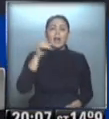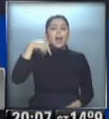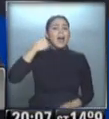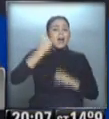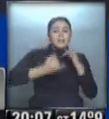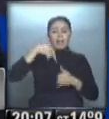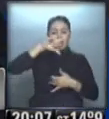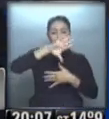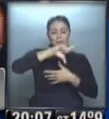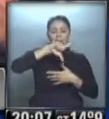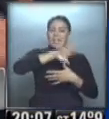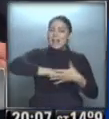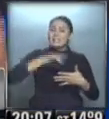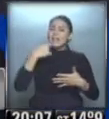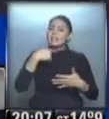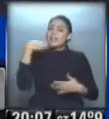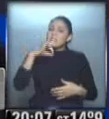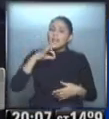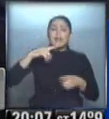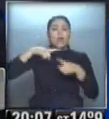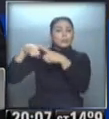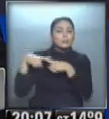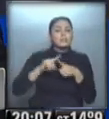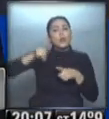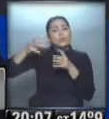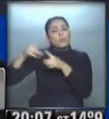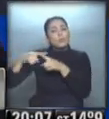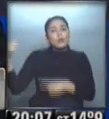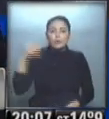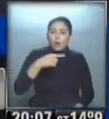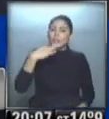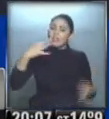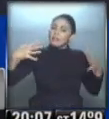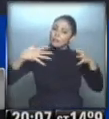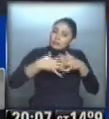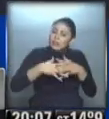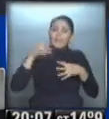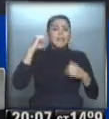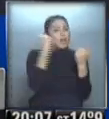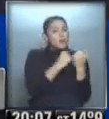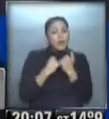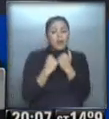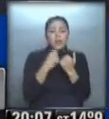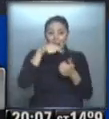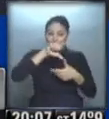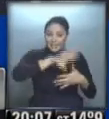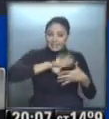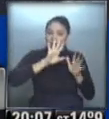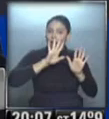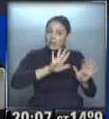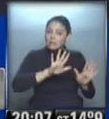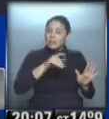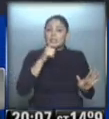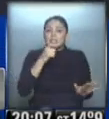América Latina que hay que tener diálogo con la oposición, que hay que buscar la reconciliación y el consenso. Bueno, estas son las